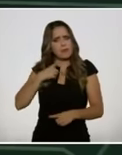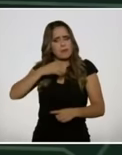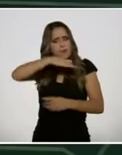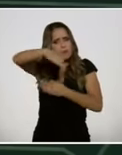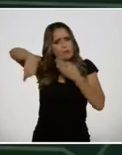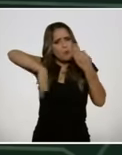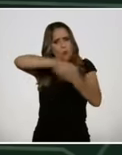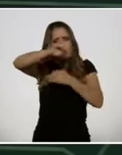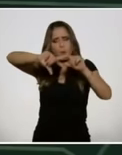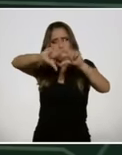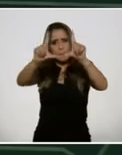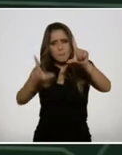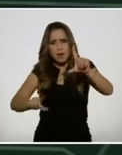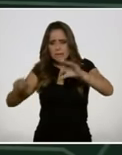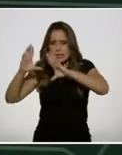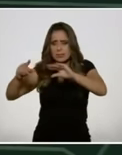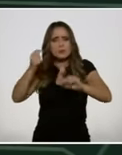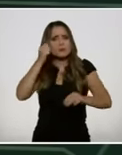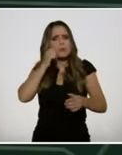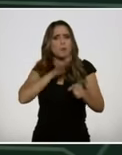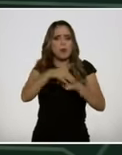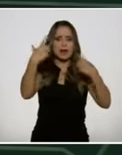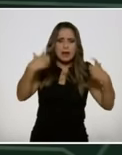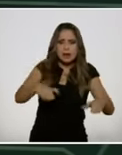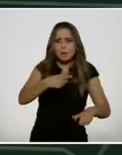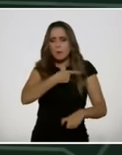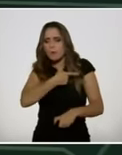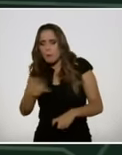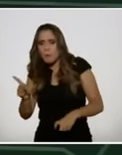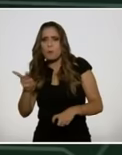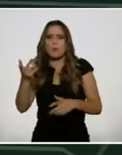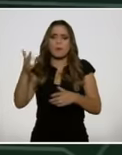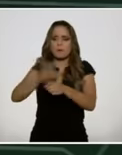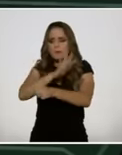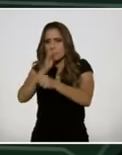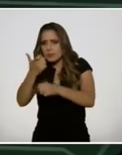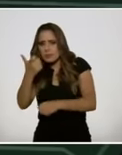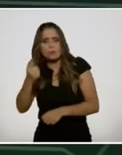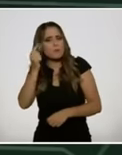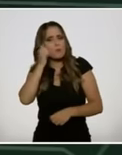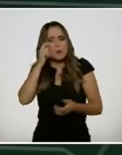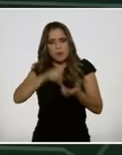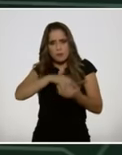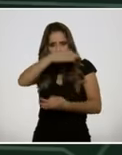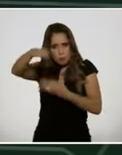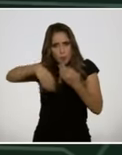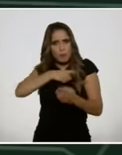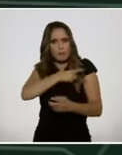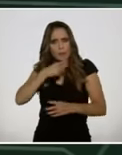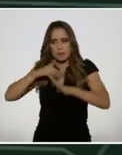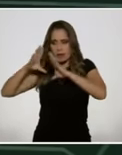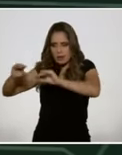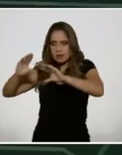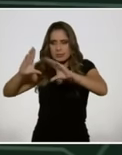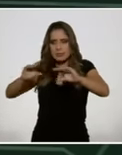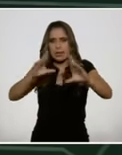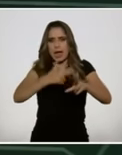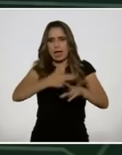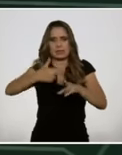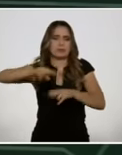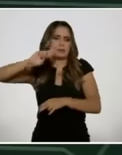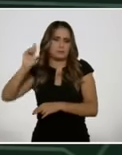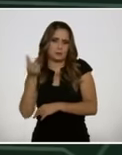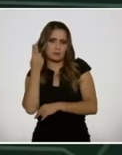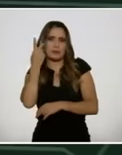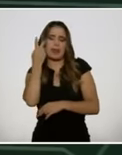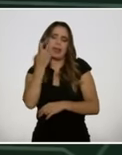y para todos los estratos sociales. Y ello con una concepción, yo diría,